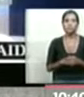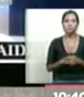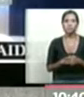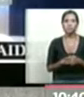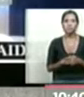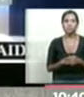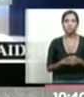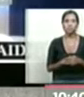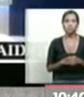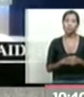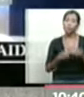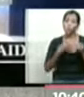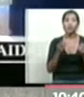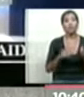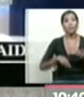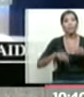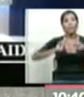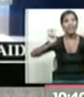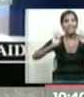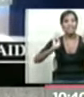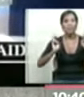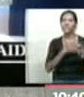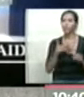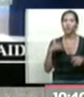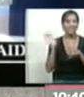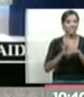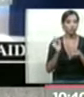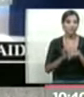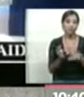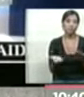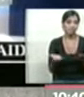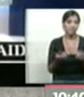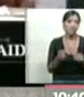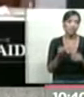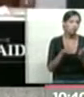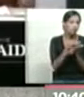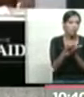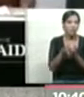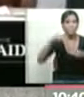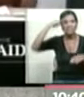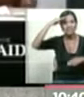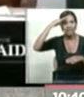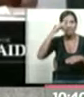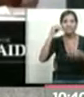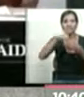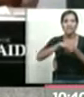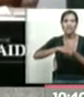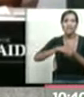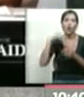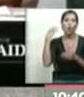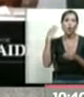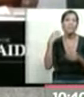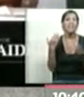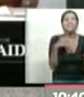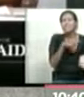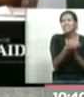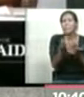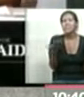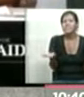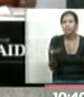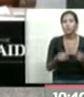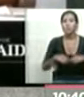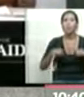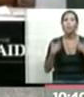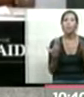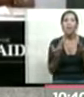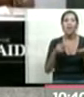Bueno, nos vamos con el tema que yo he evitado tocar. Los militares que están en Cúcuta, ¿qué es lo que está pasando? ¿Cuál es la verdad de